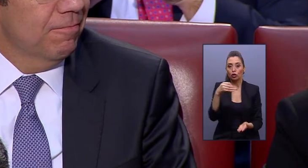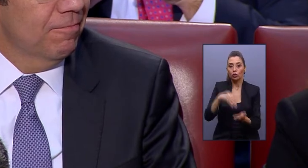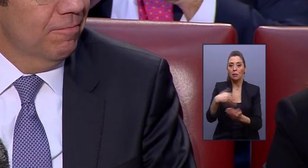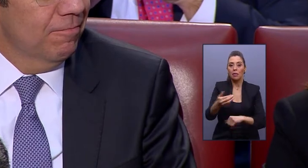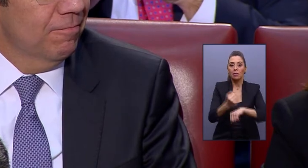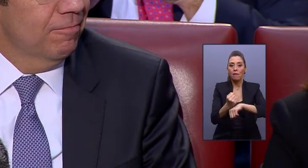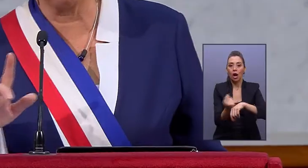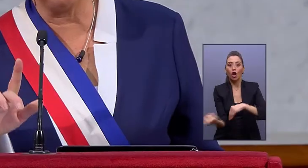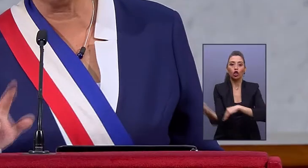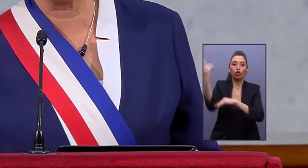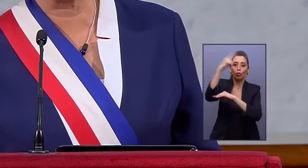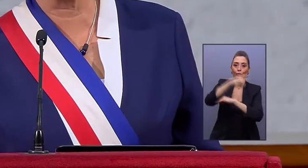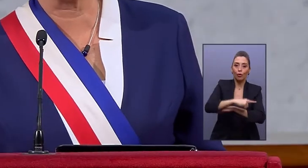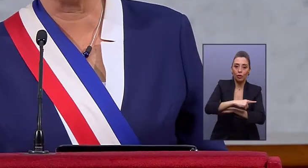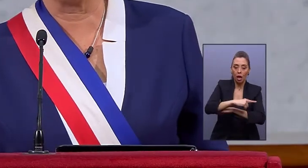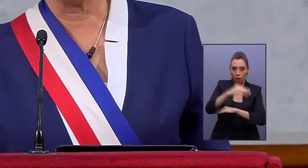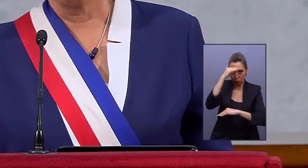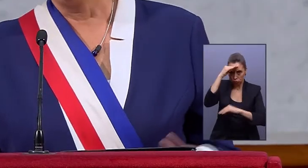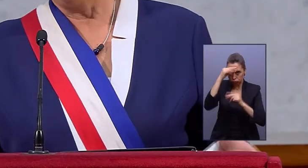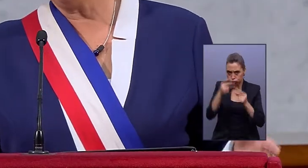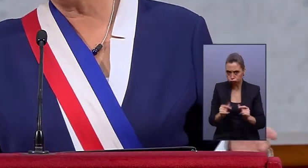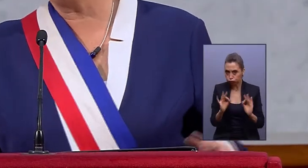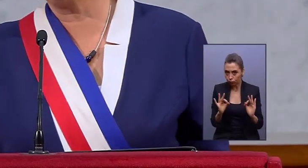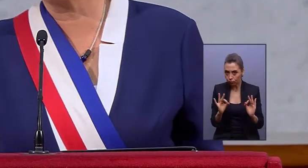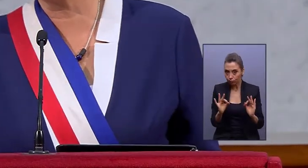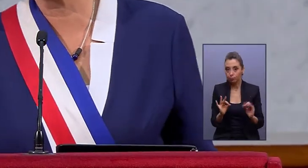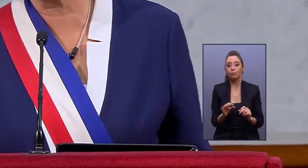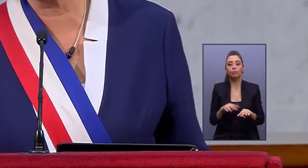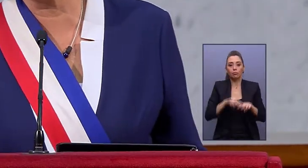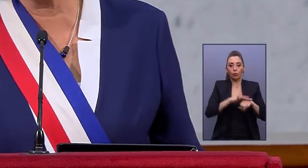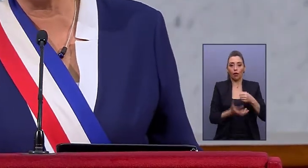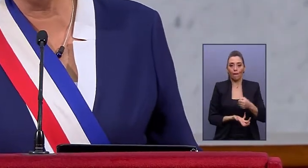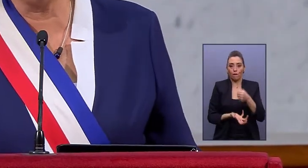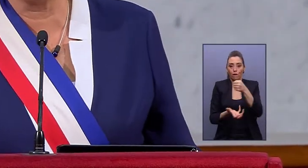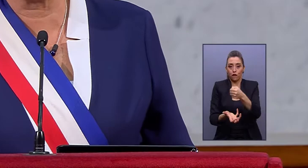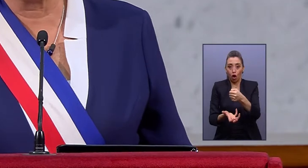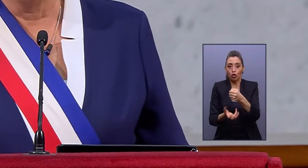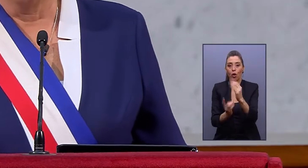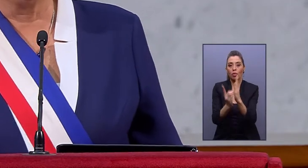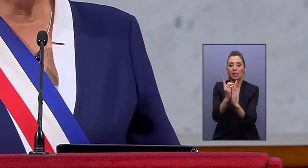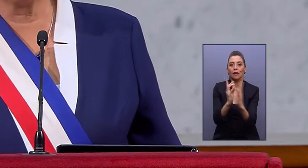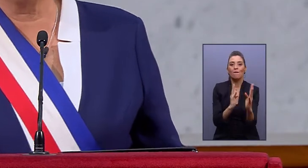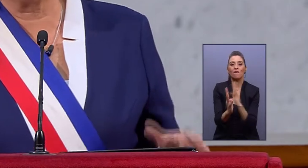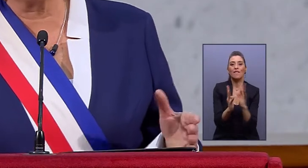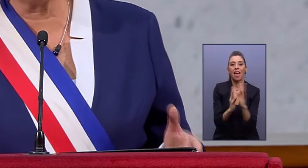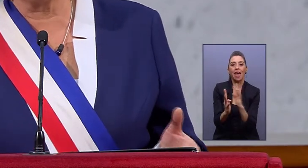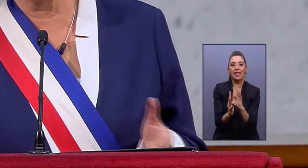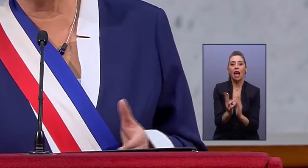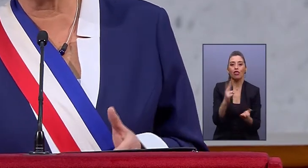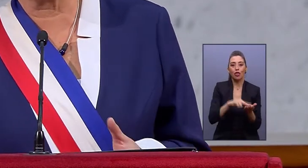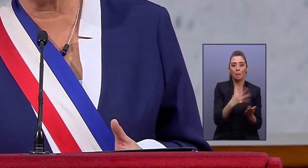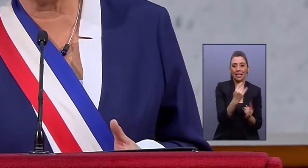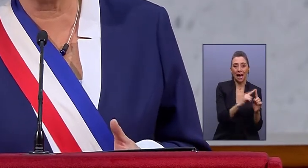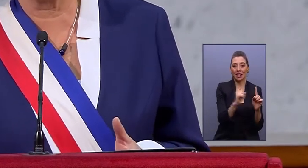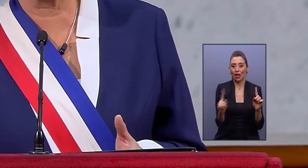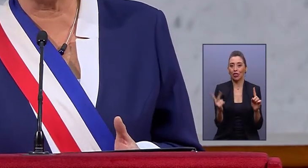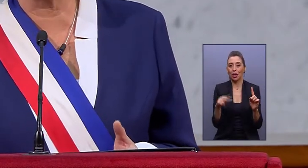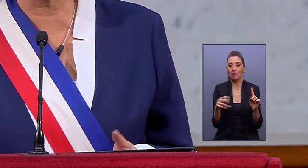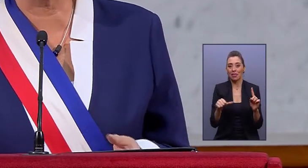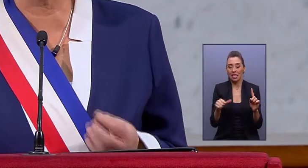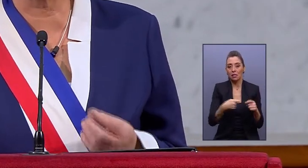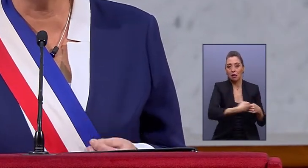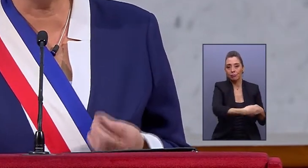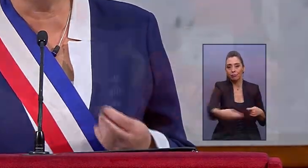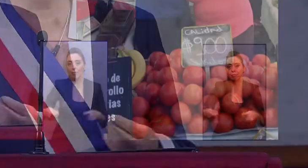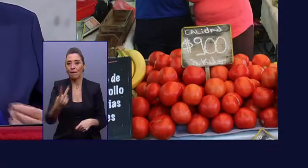tiempo completo y de alta especialización. O con el Fondo de Desarrollo de las Ferias Libres, que entre el 2014 y el 2016 ha beneficiado